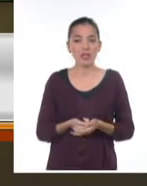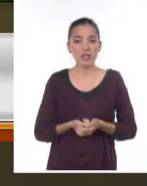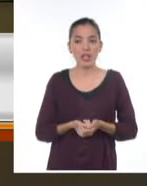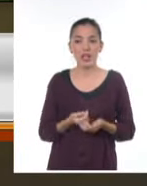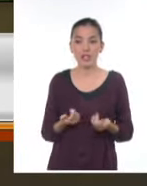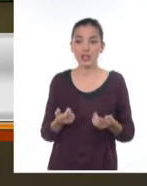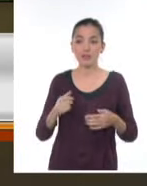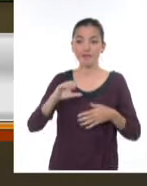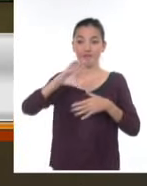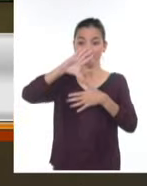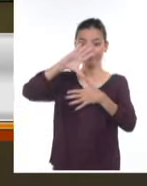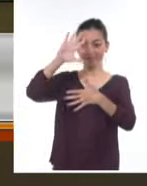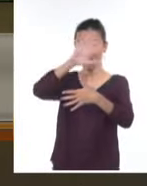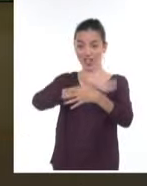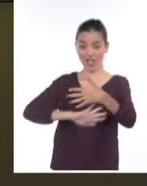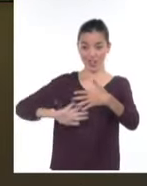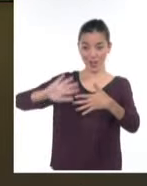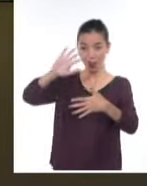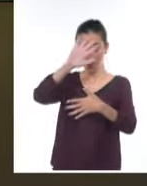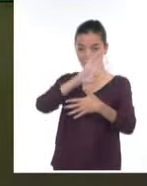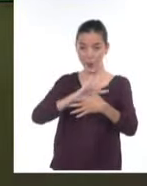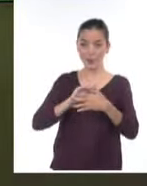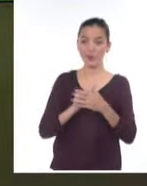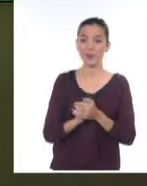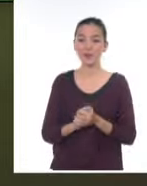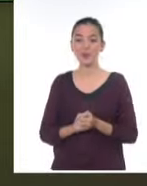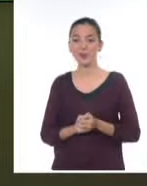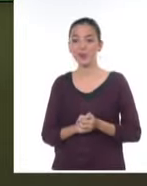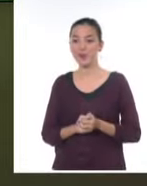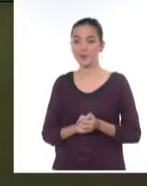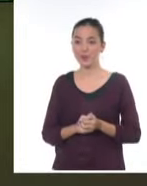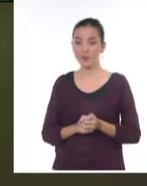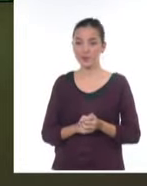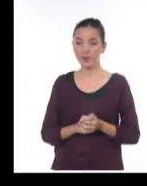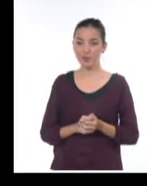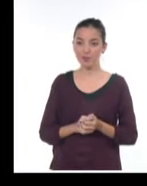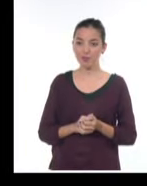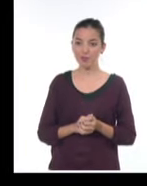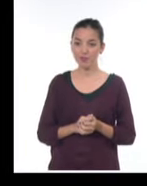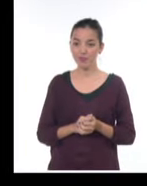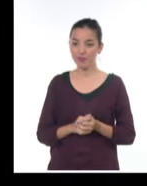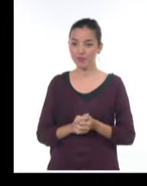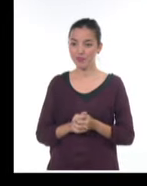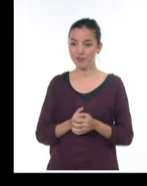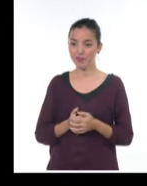latinoamericana y caribeña. Desde la ciudad Héroe recibimos el reporte.